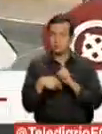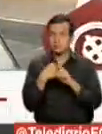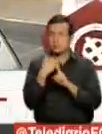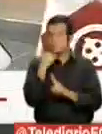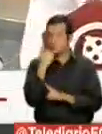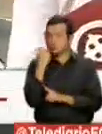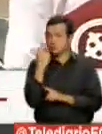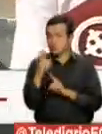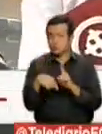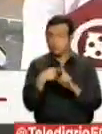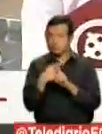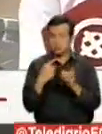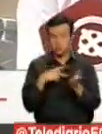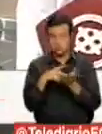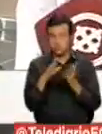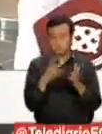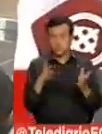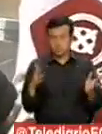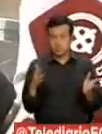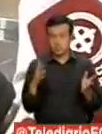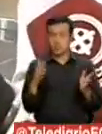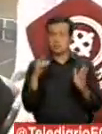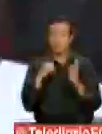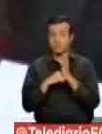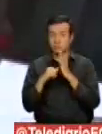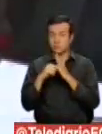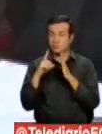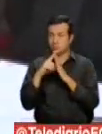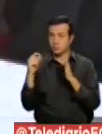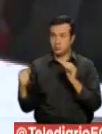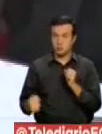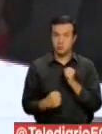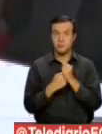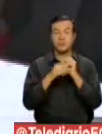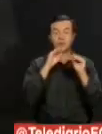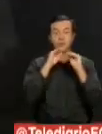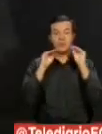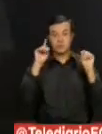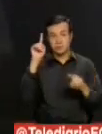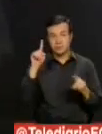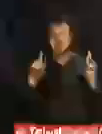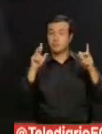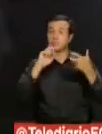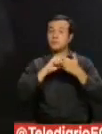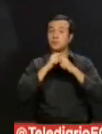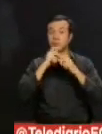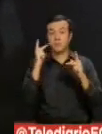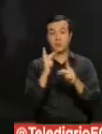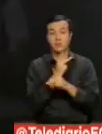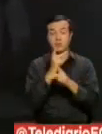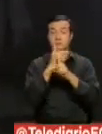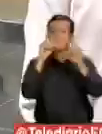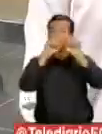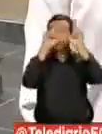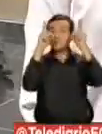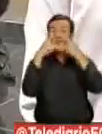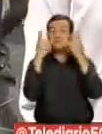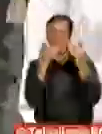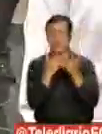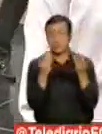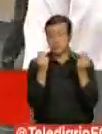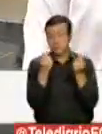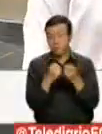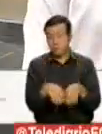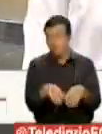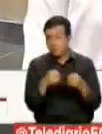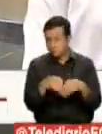estén las empresas en capacidad de cubrirlas, pues finanzas nos apoyan. Reveló que han identificado varios problemas que atraviesan las empresas públicas. Con